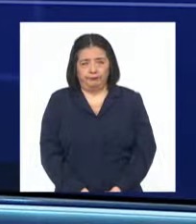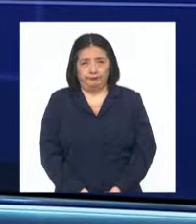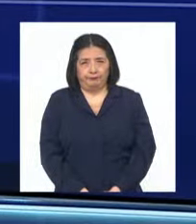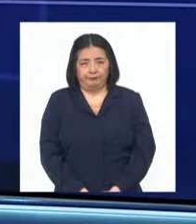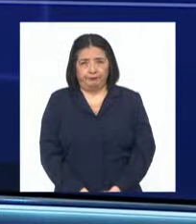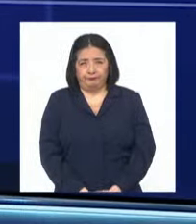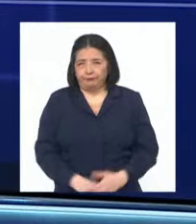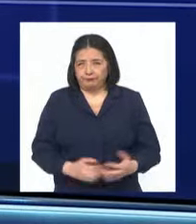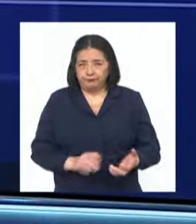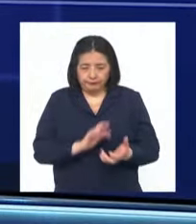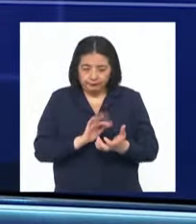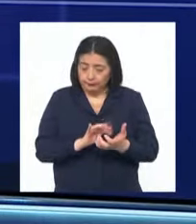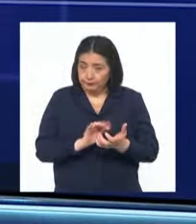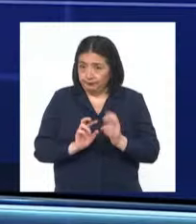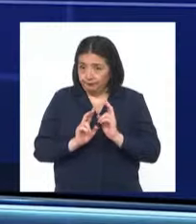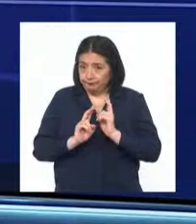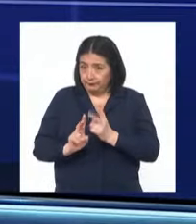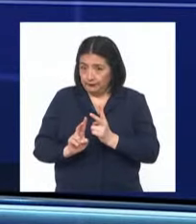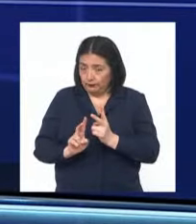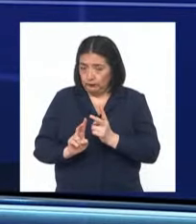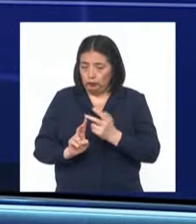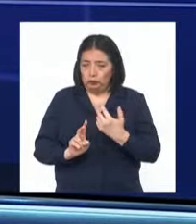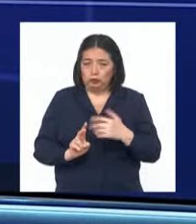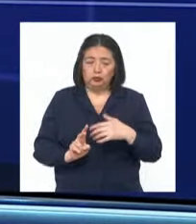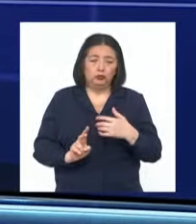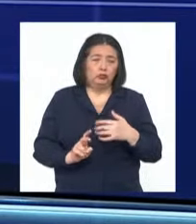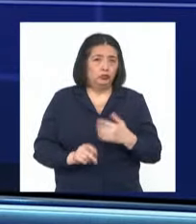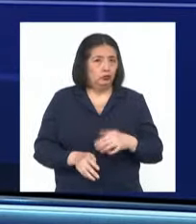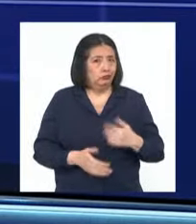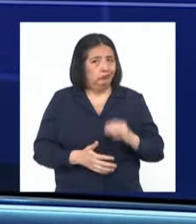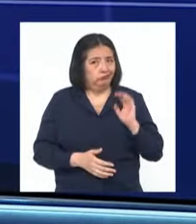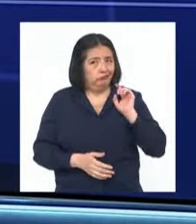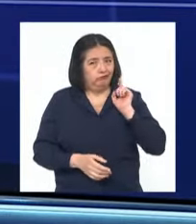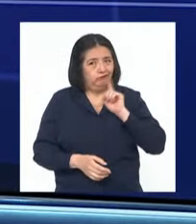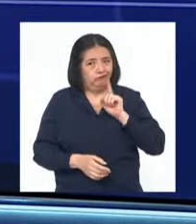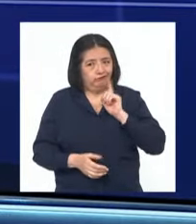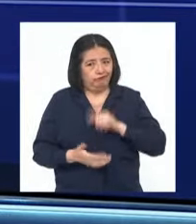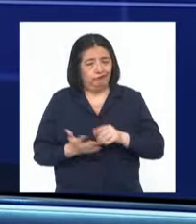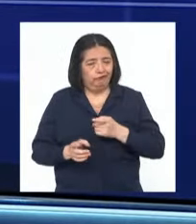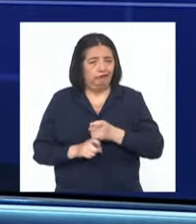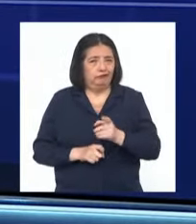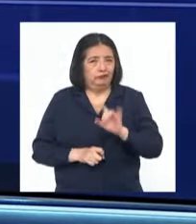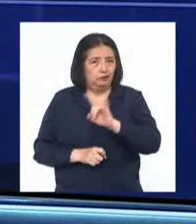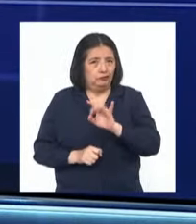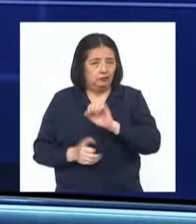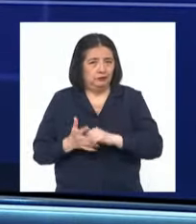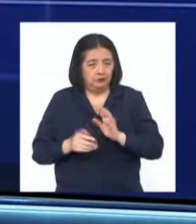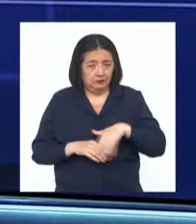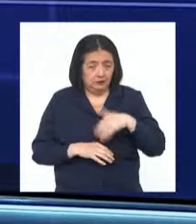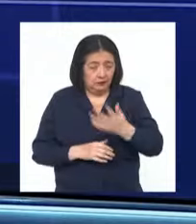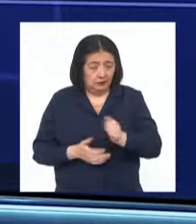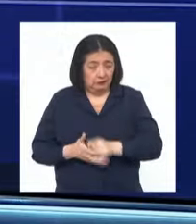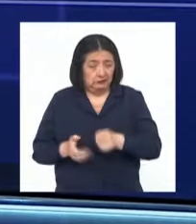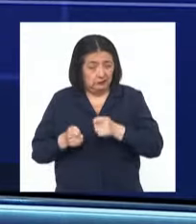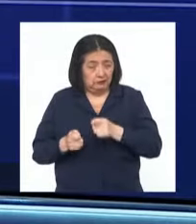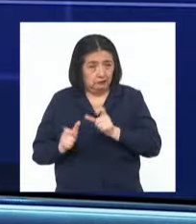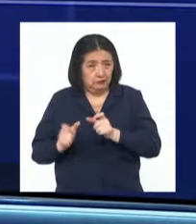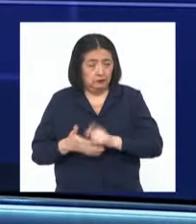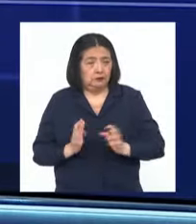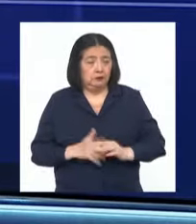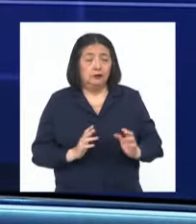Los préstamos por aplicativo continúan siendo uno de los métodos de estafa más utilizados para luego extorsionar a sus víctimas. Según